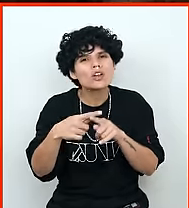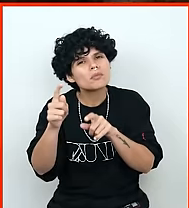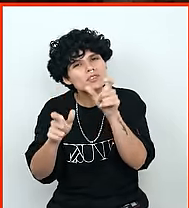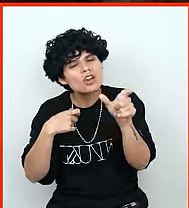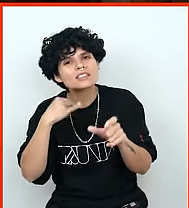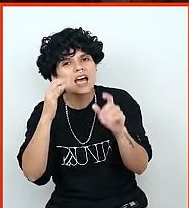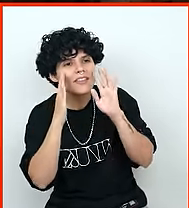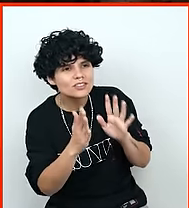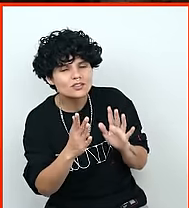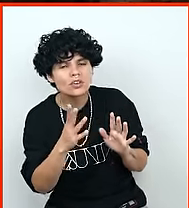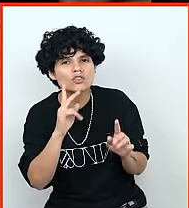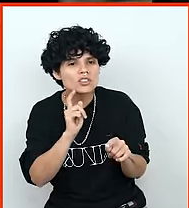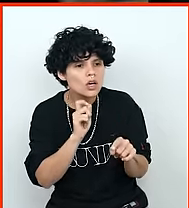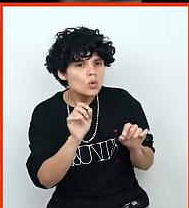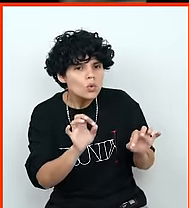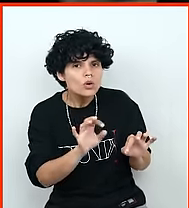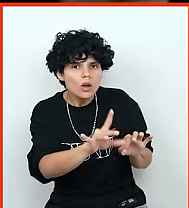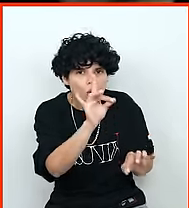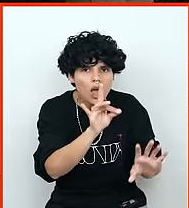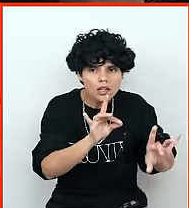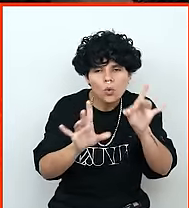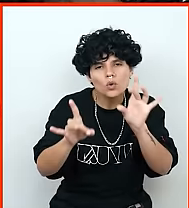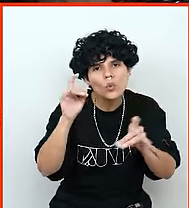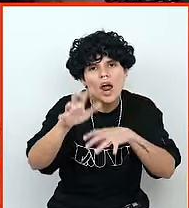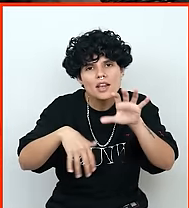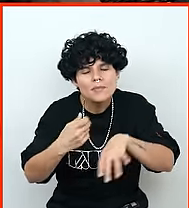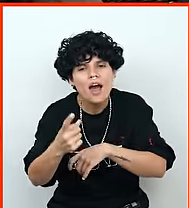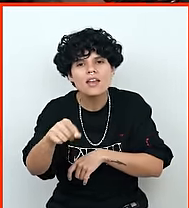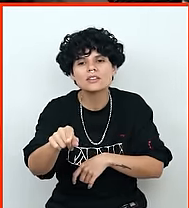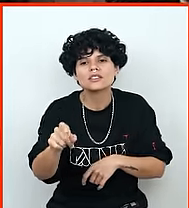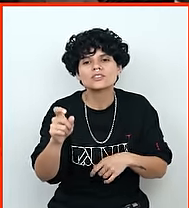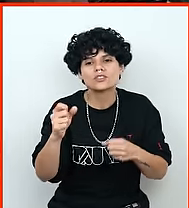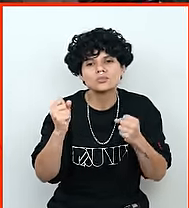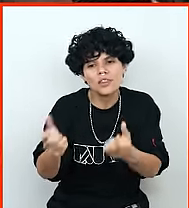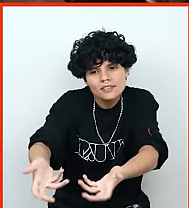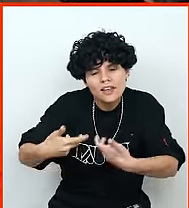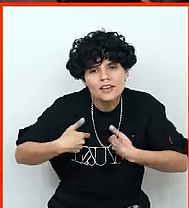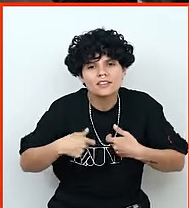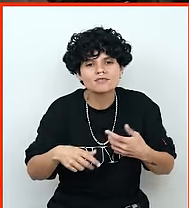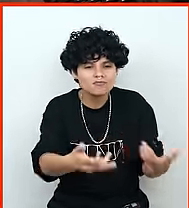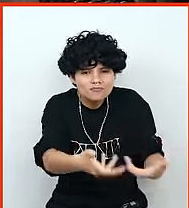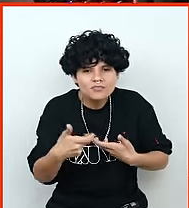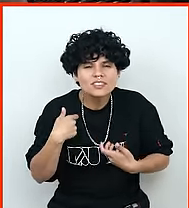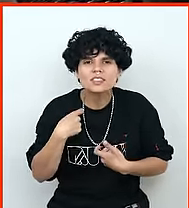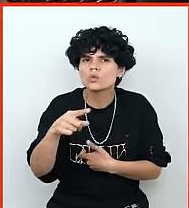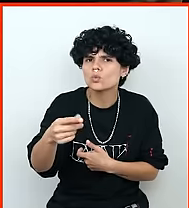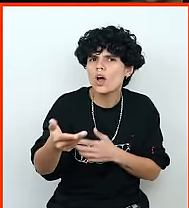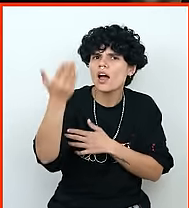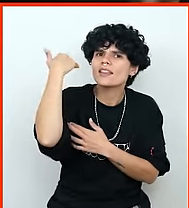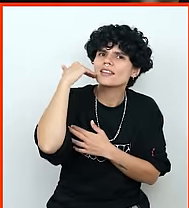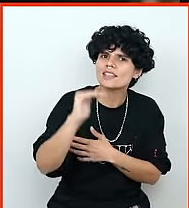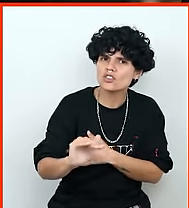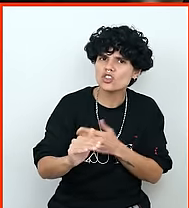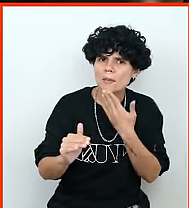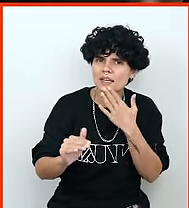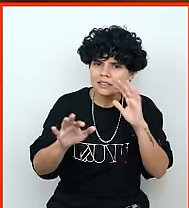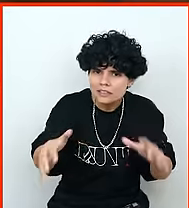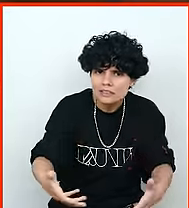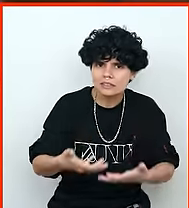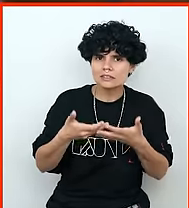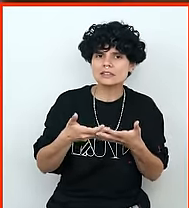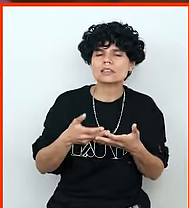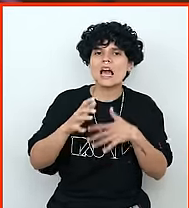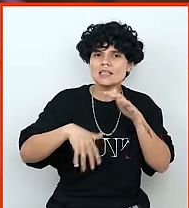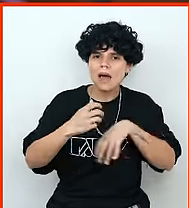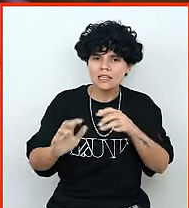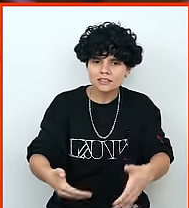mejor cuando tú tienes tu foco de interés ahí, pa, por eso te pillas animalitos y todo la... Claro. ¿Y de chico rescatabas animales, ¿no? O